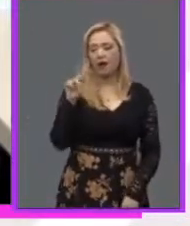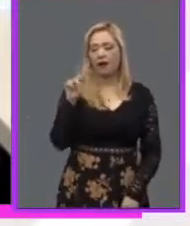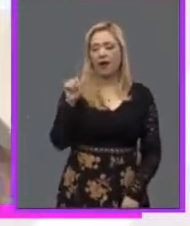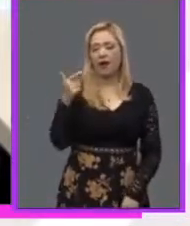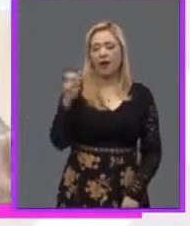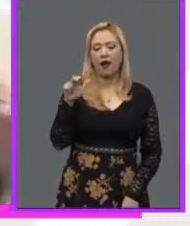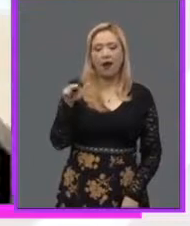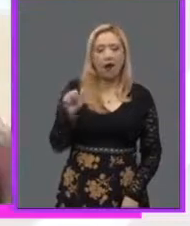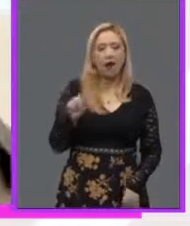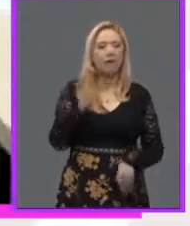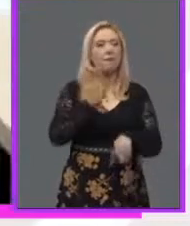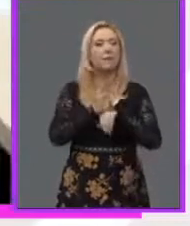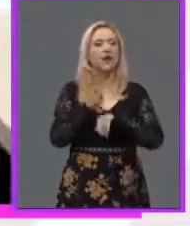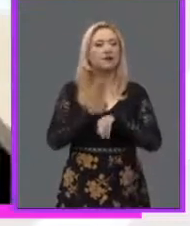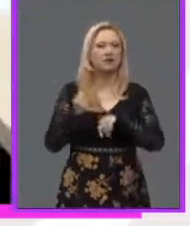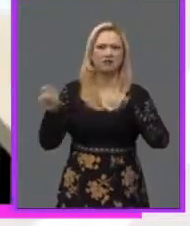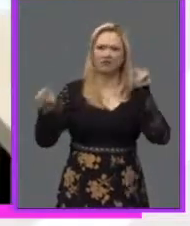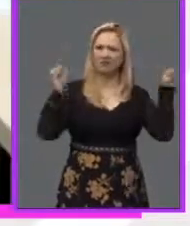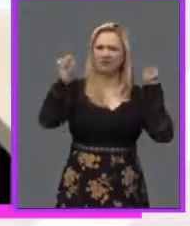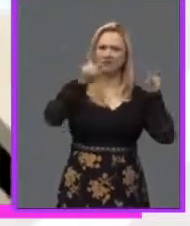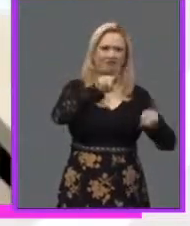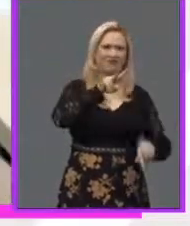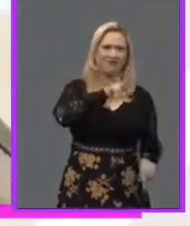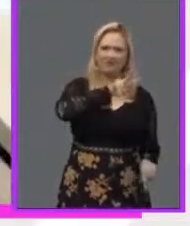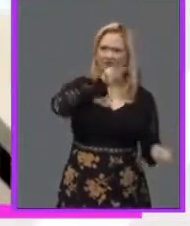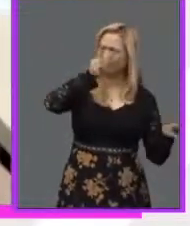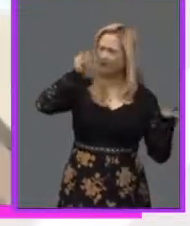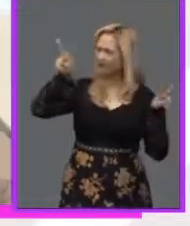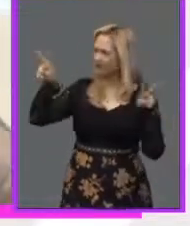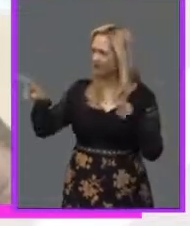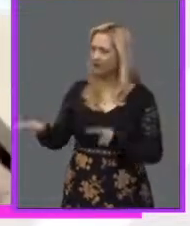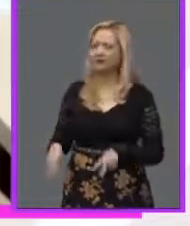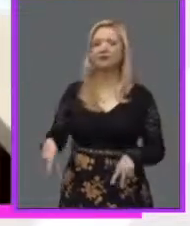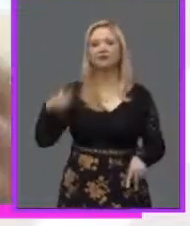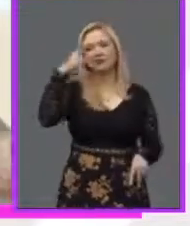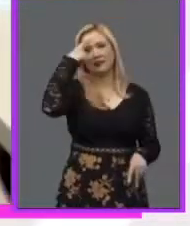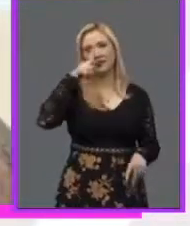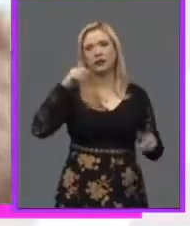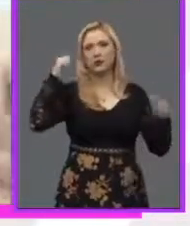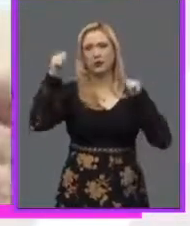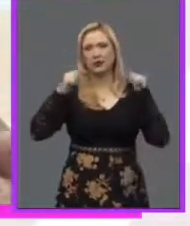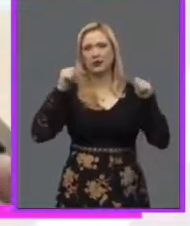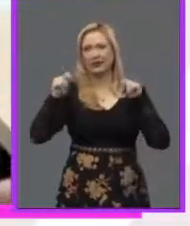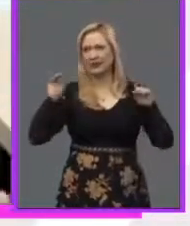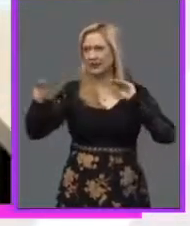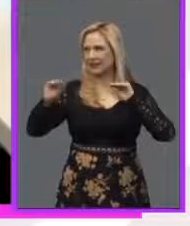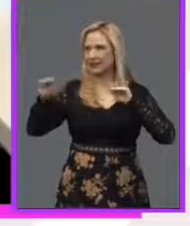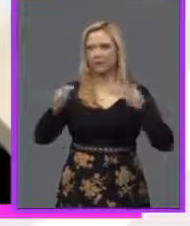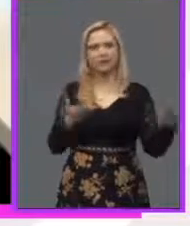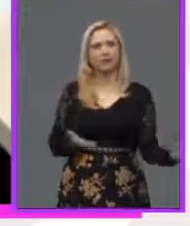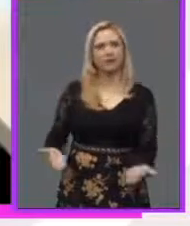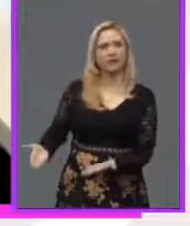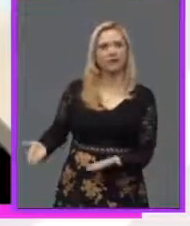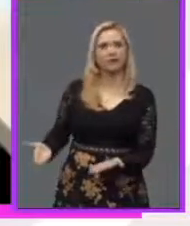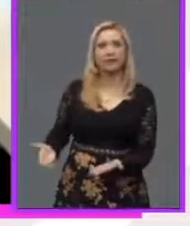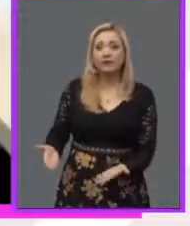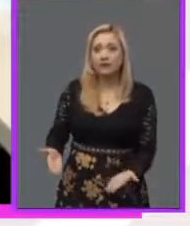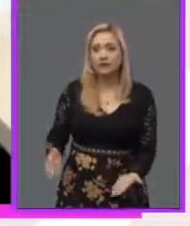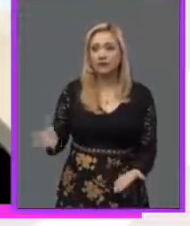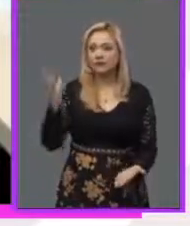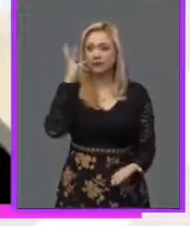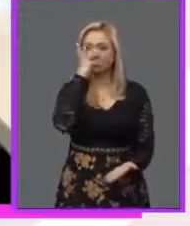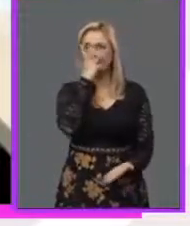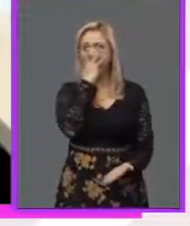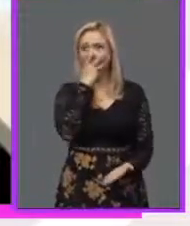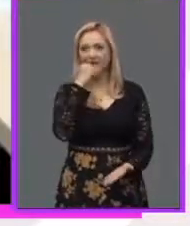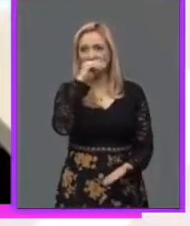zonas de Brasil, o sea, lo podemos ver en varias partes del mundo, ¿no? Ese como esfuerzo de que los turistas se encuentren con el imaginario de lo que quieren encontrarse en